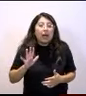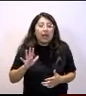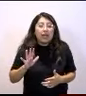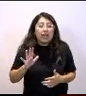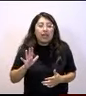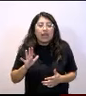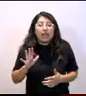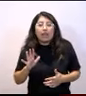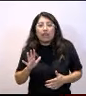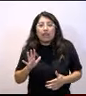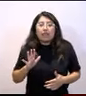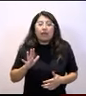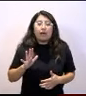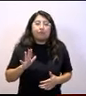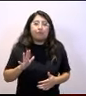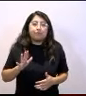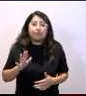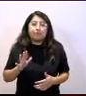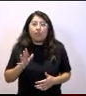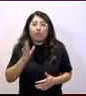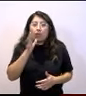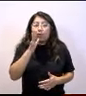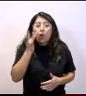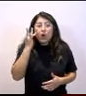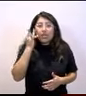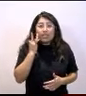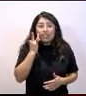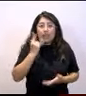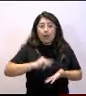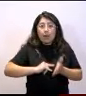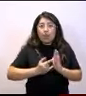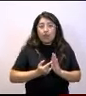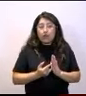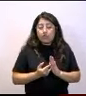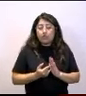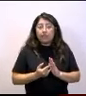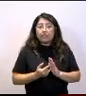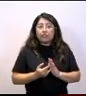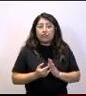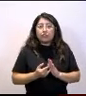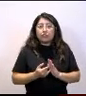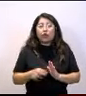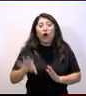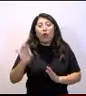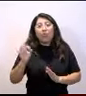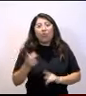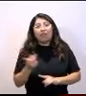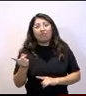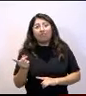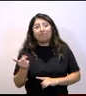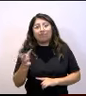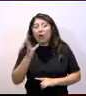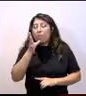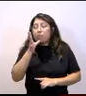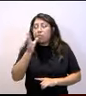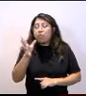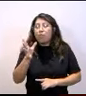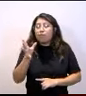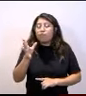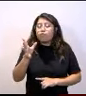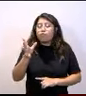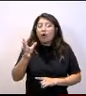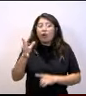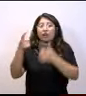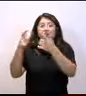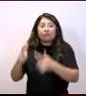atendiendo a la literalidad del proyecto, todo indica que se optará por la segunda, por la brocha gorda, por la